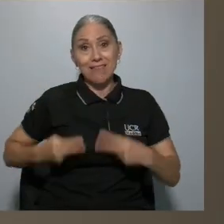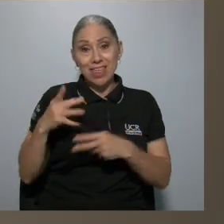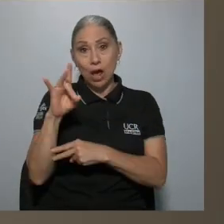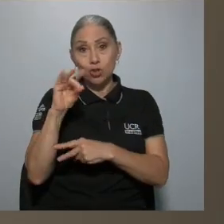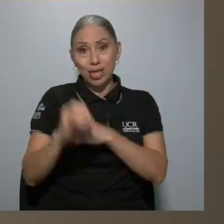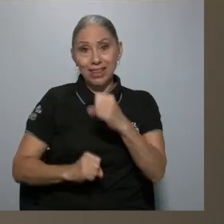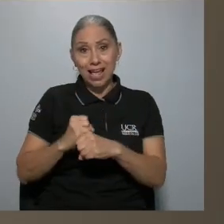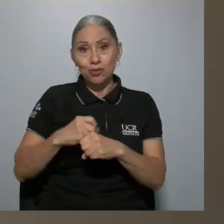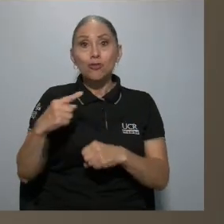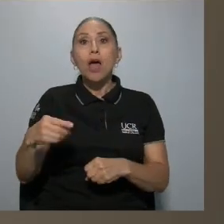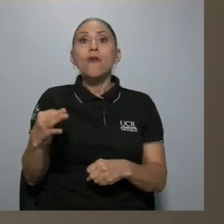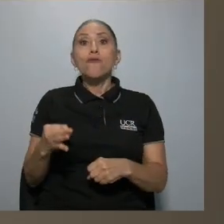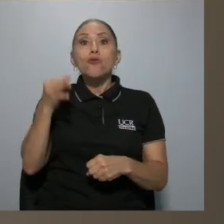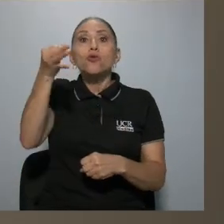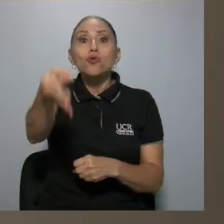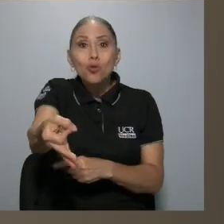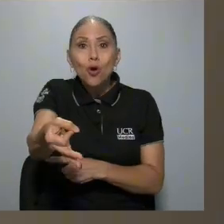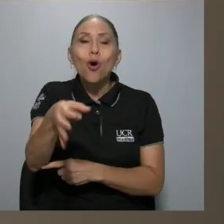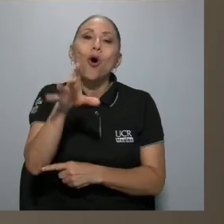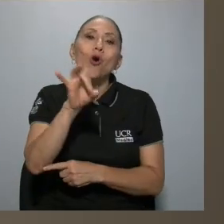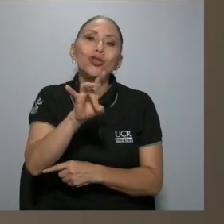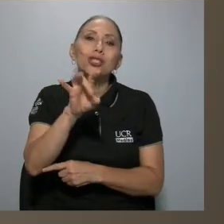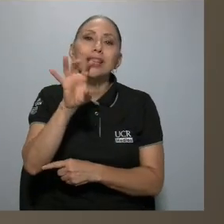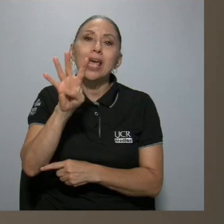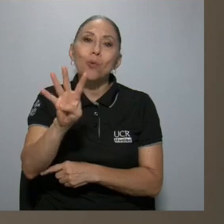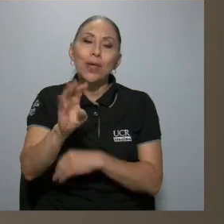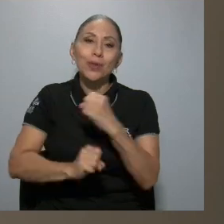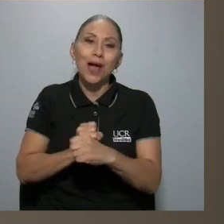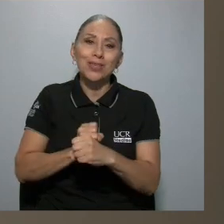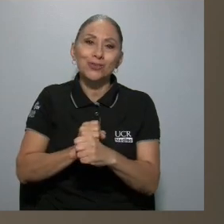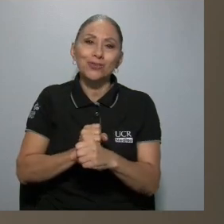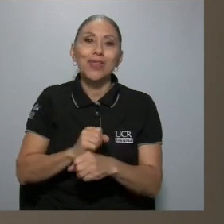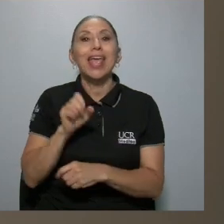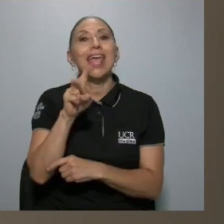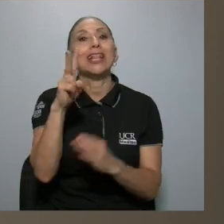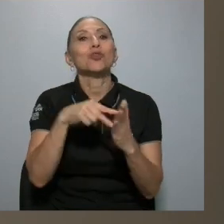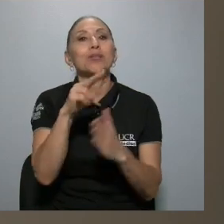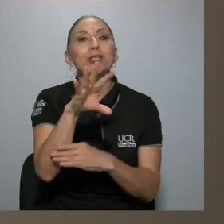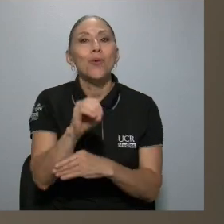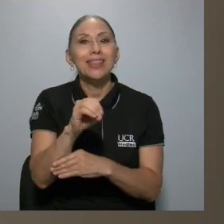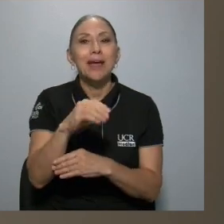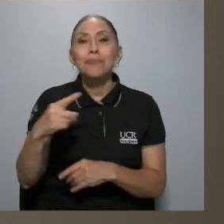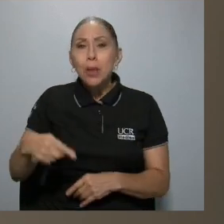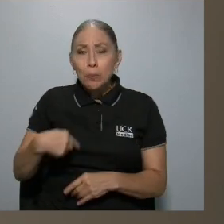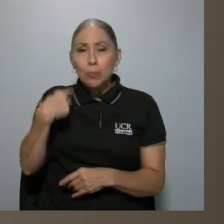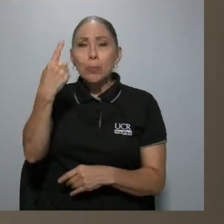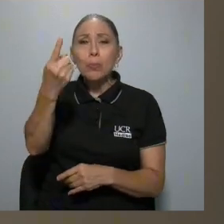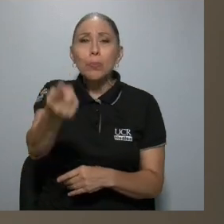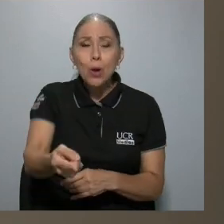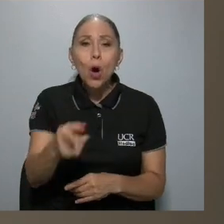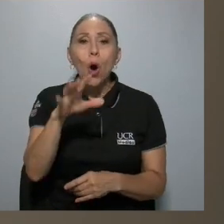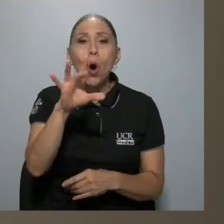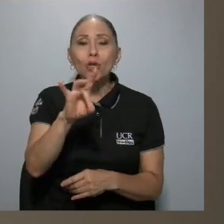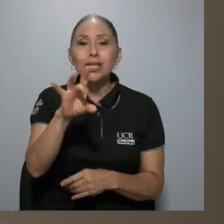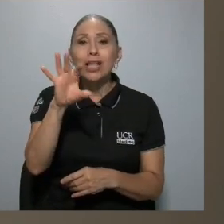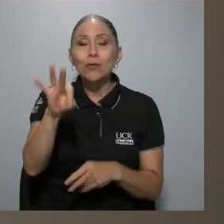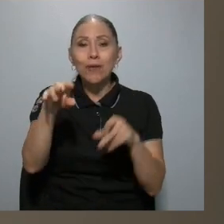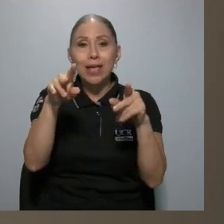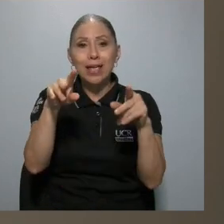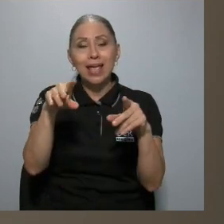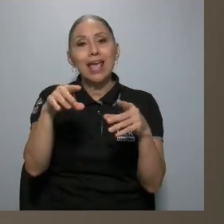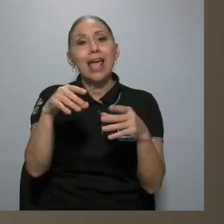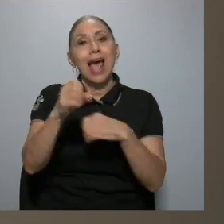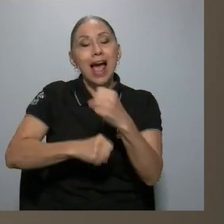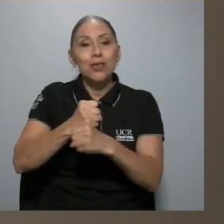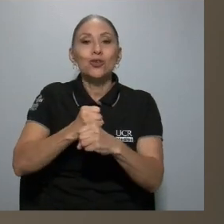a futuro alcanzará a los 84 años para el 2050 y los 89 para el 2100.